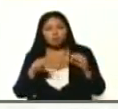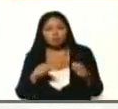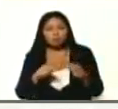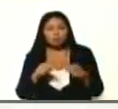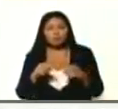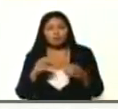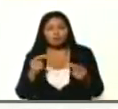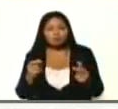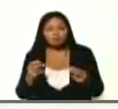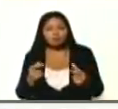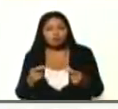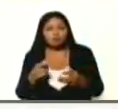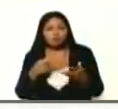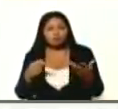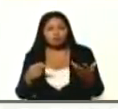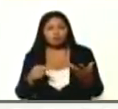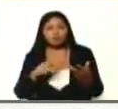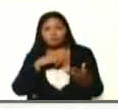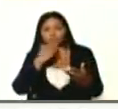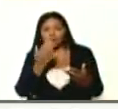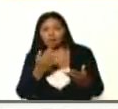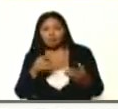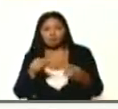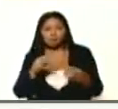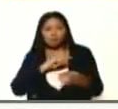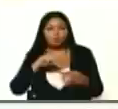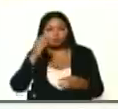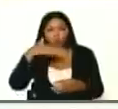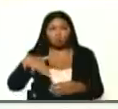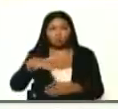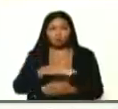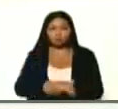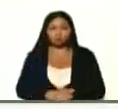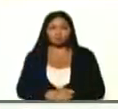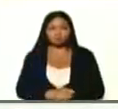en contra de nuestro pueblo, causando obviamente